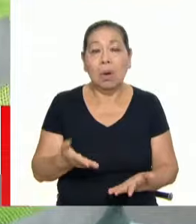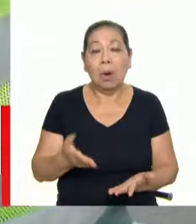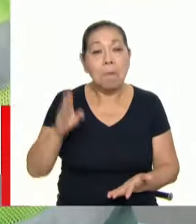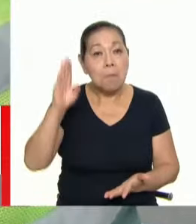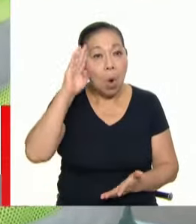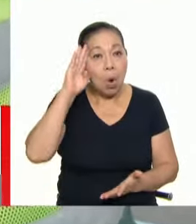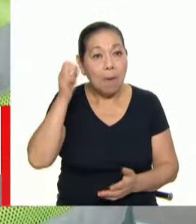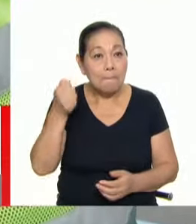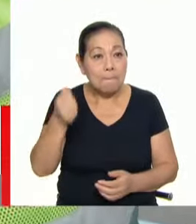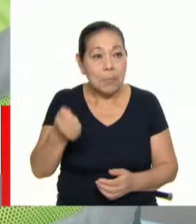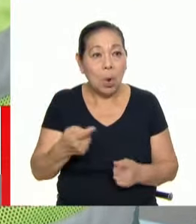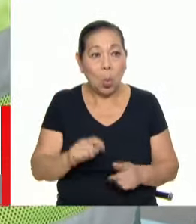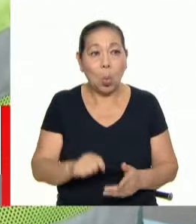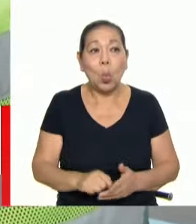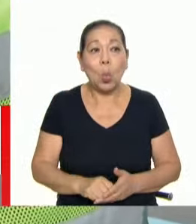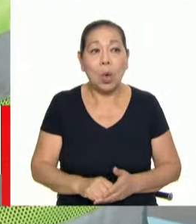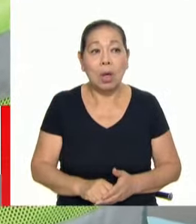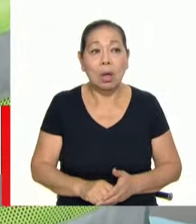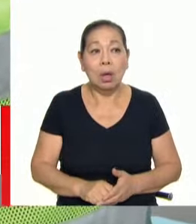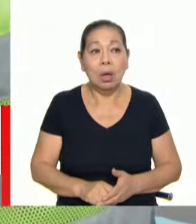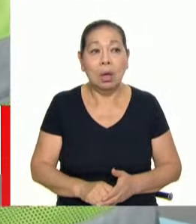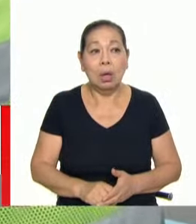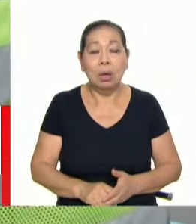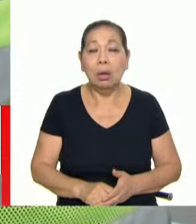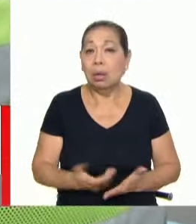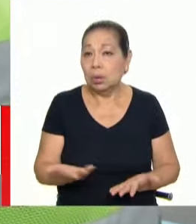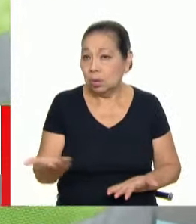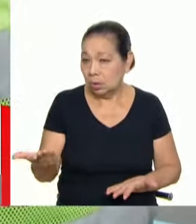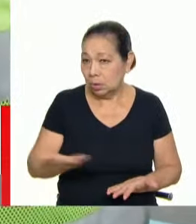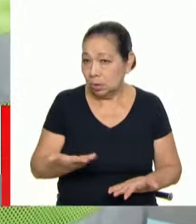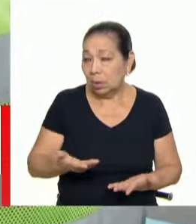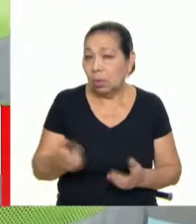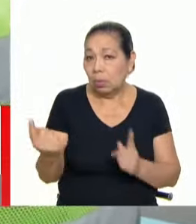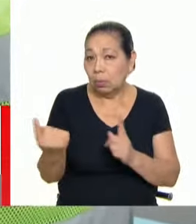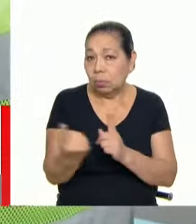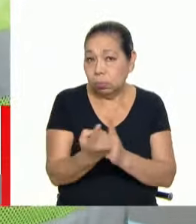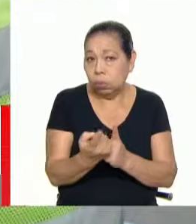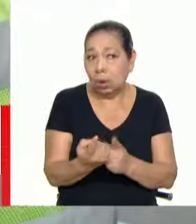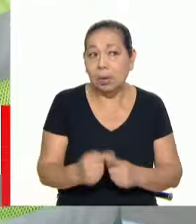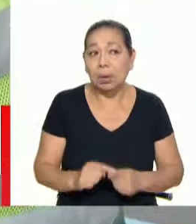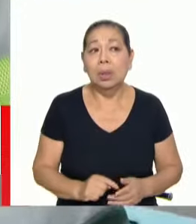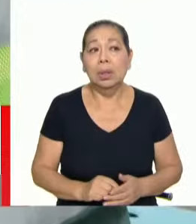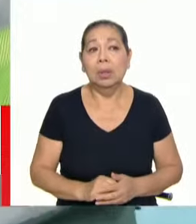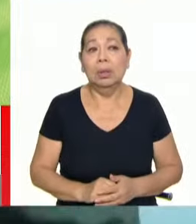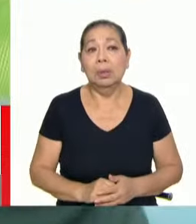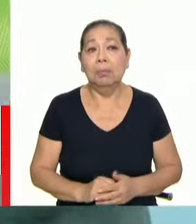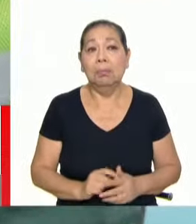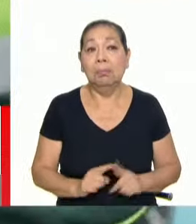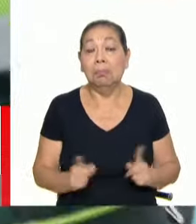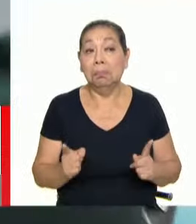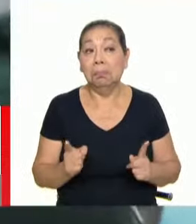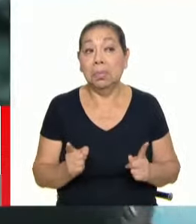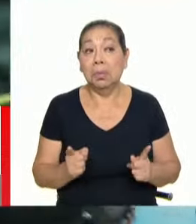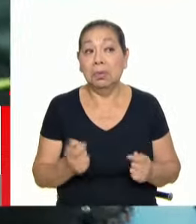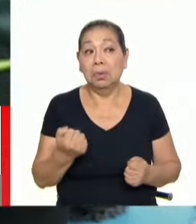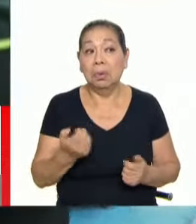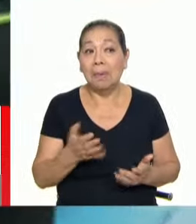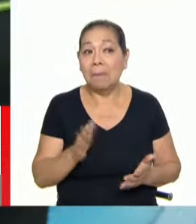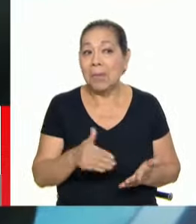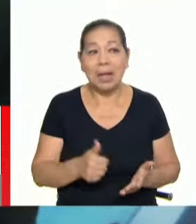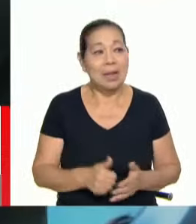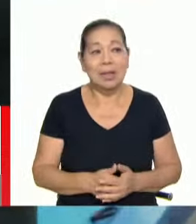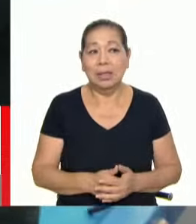de la Policía Nacional cuando estaba siendo intervenido este vehículo, y aparentemente es un vehículo